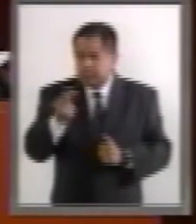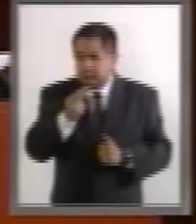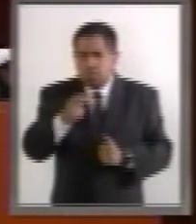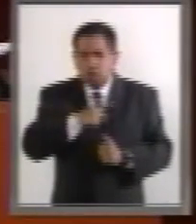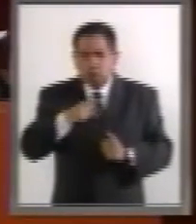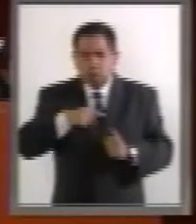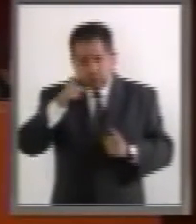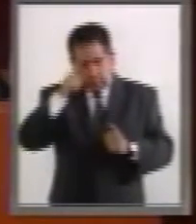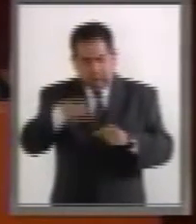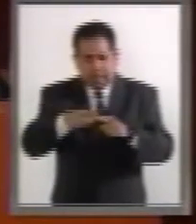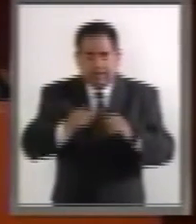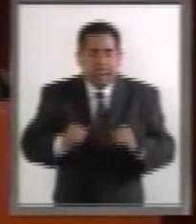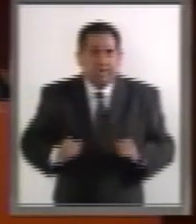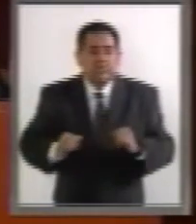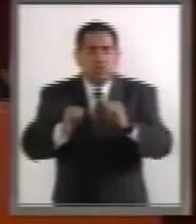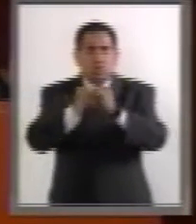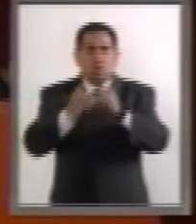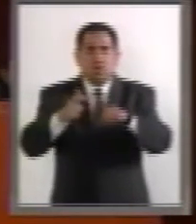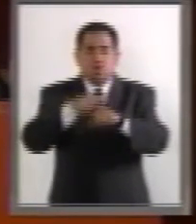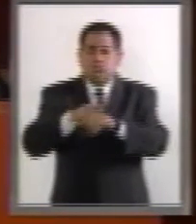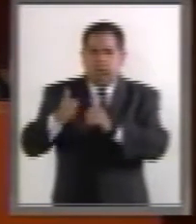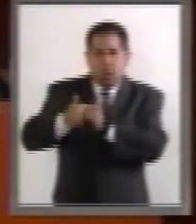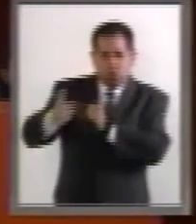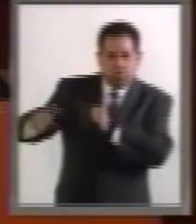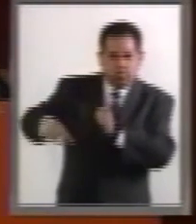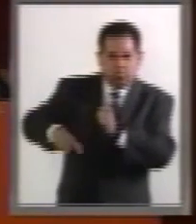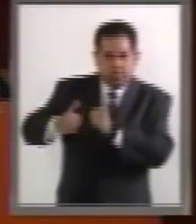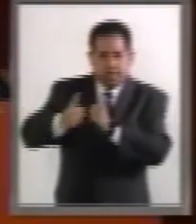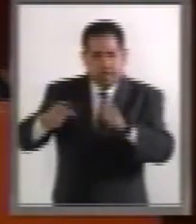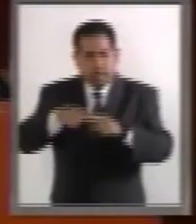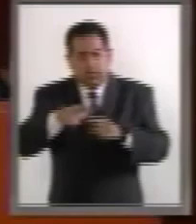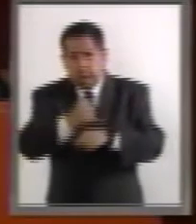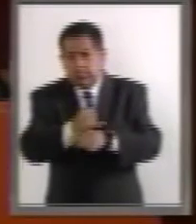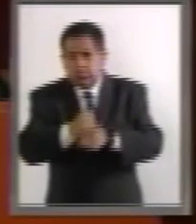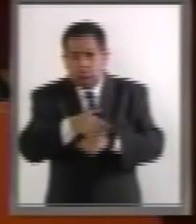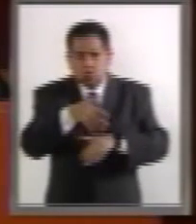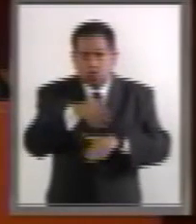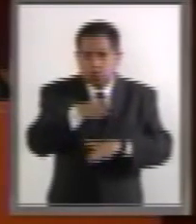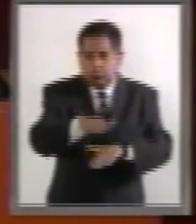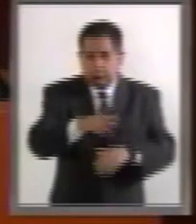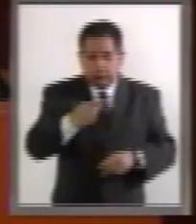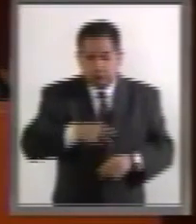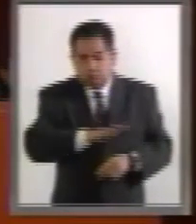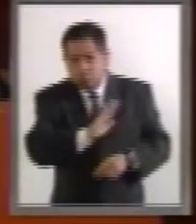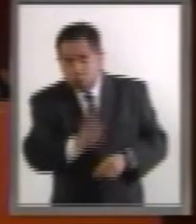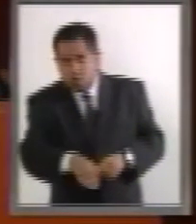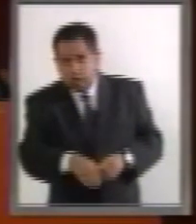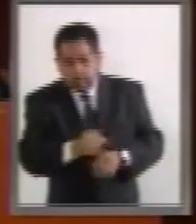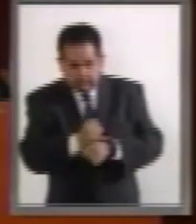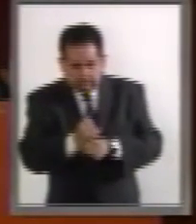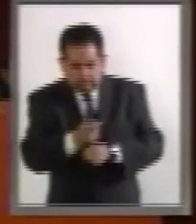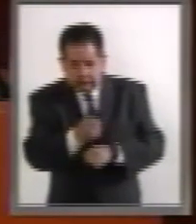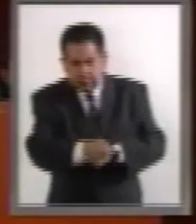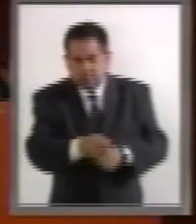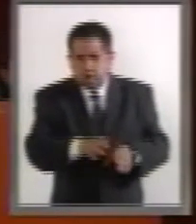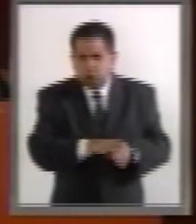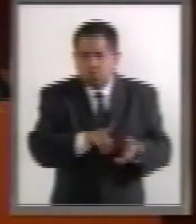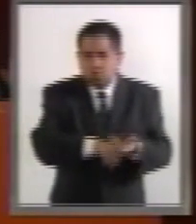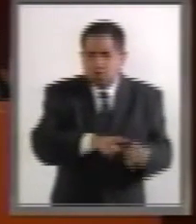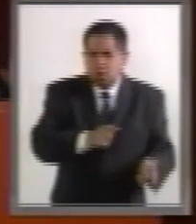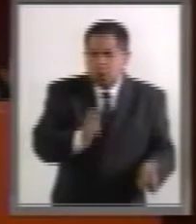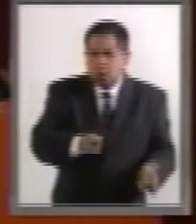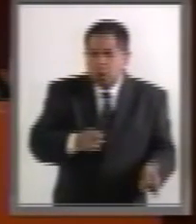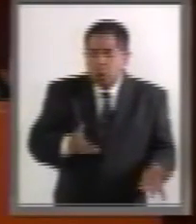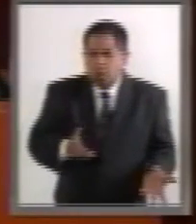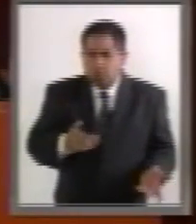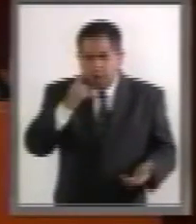un Instituto Nacional Autónomo en Investigación Forense en nuestro país que permita, reitero,